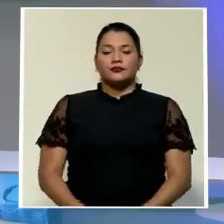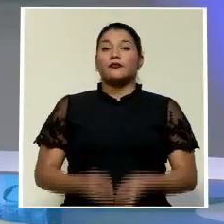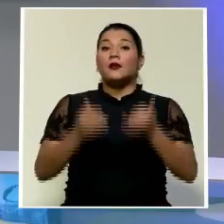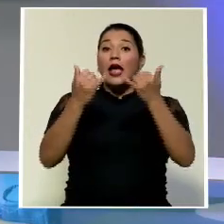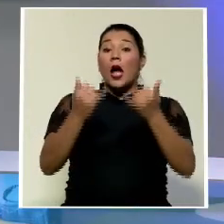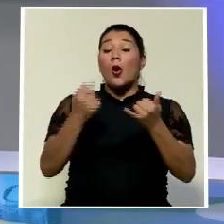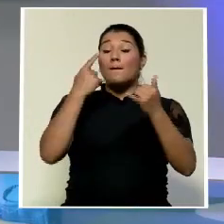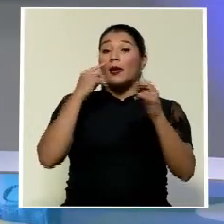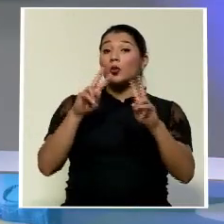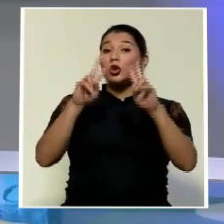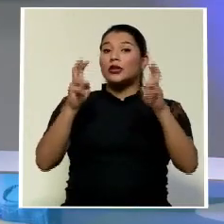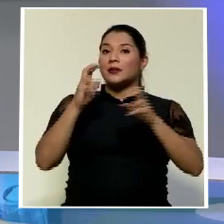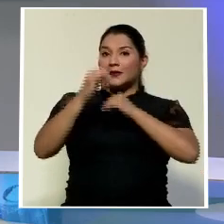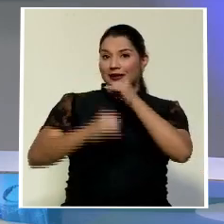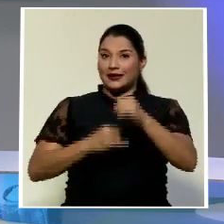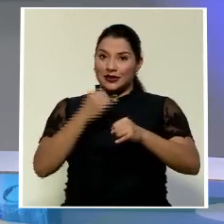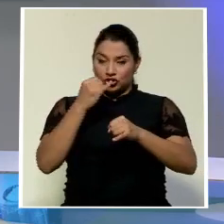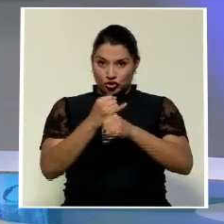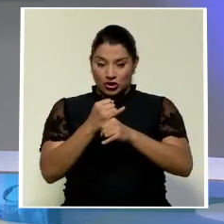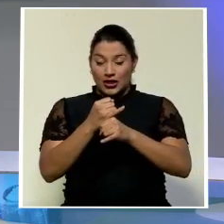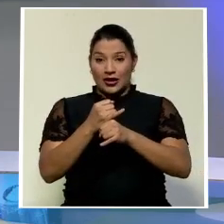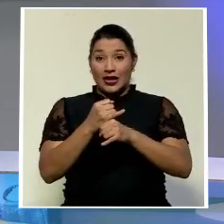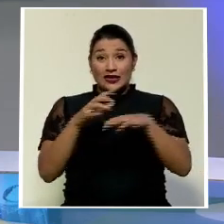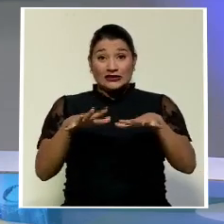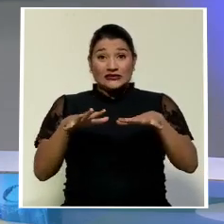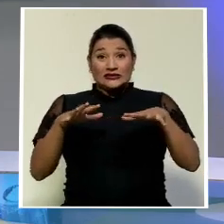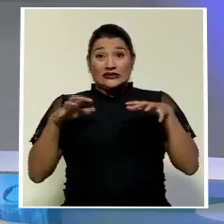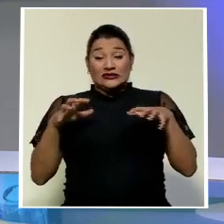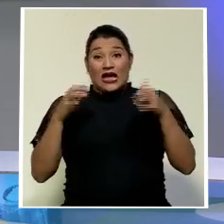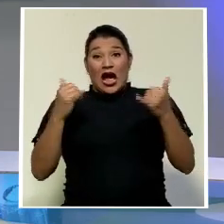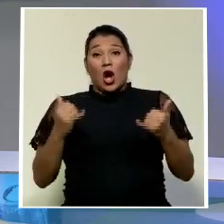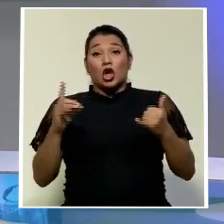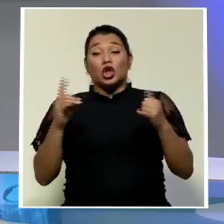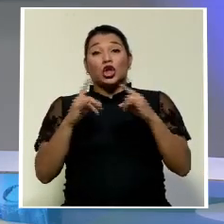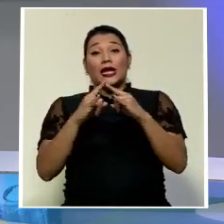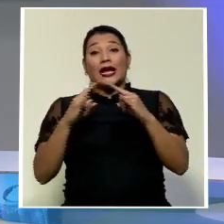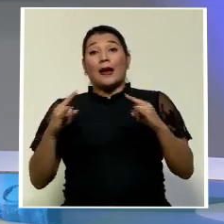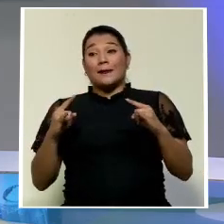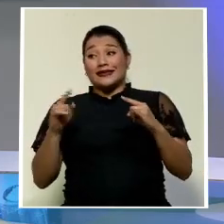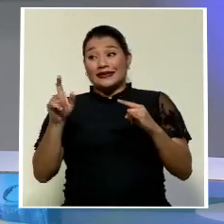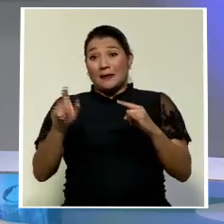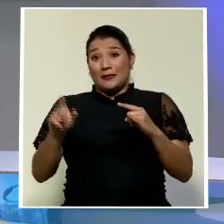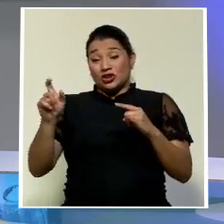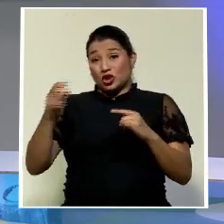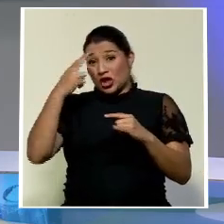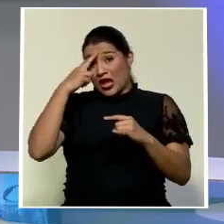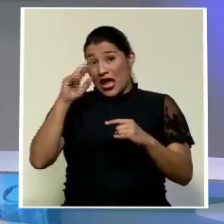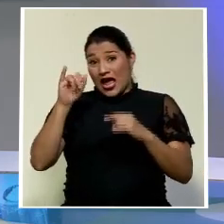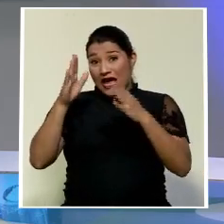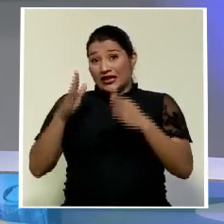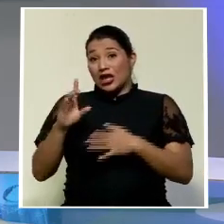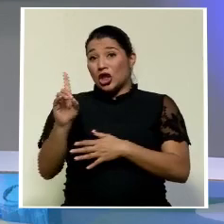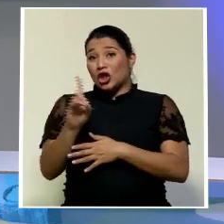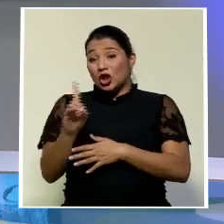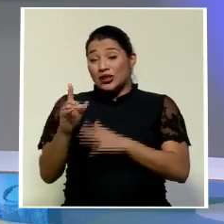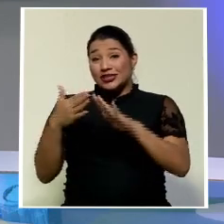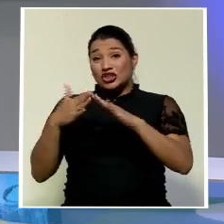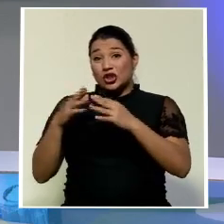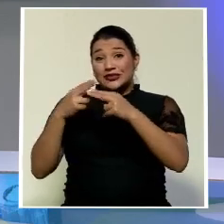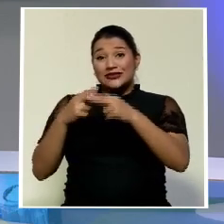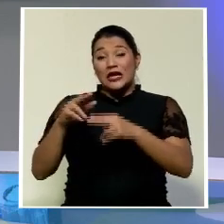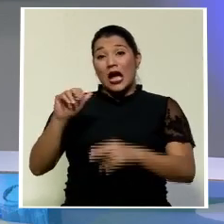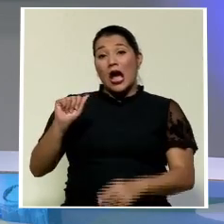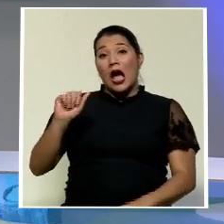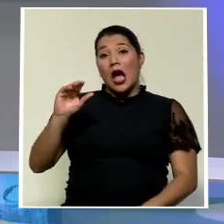Vamos a las noticias internacionales. La tensión reina en los campamentos de migrantes haitianos en la ciudad de Acuña, un pueblo